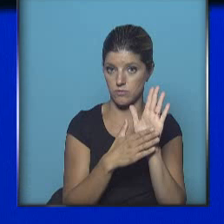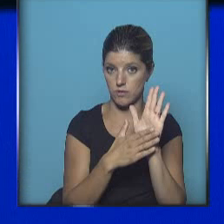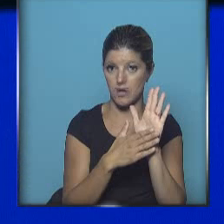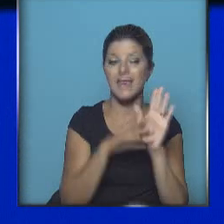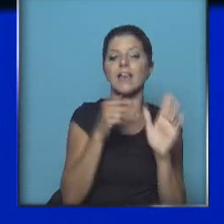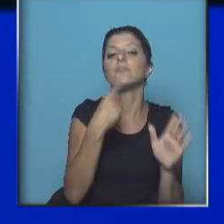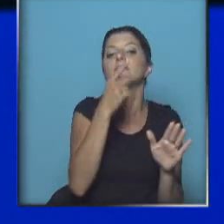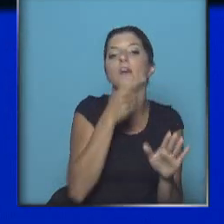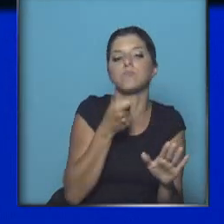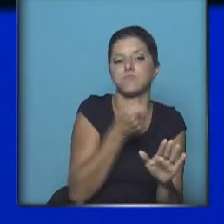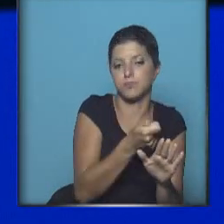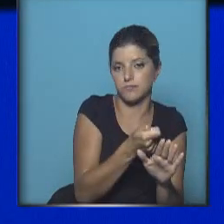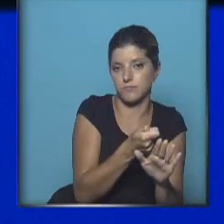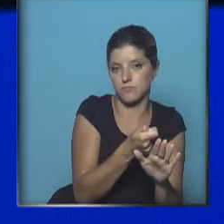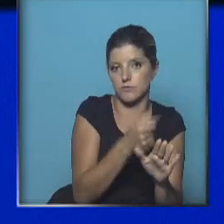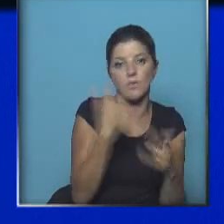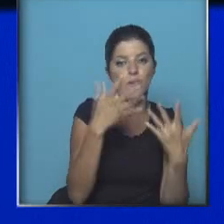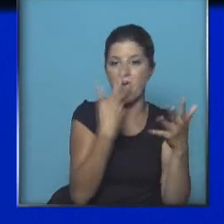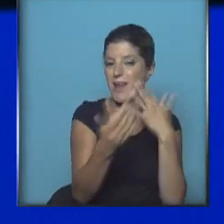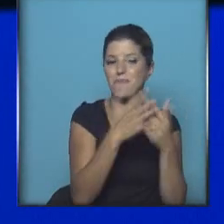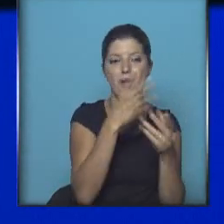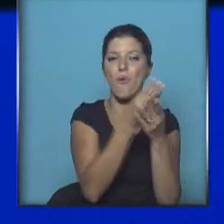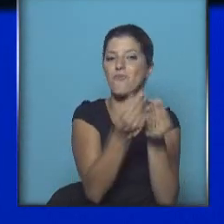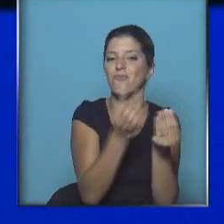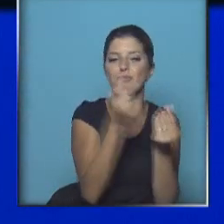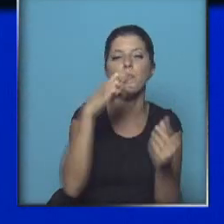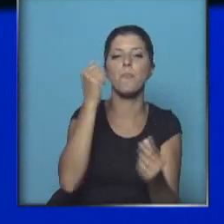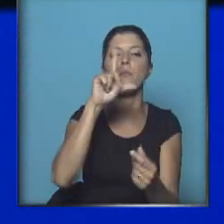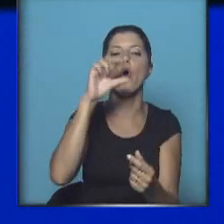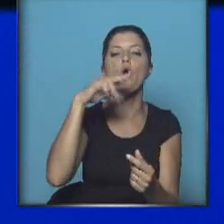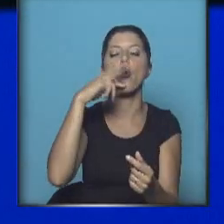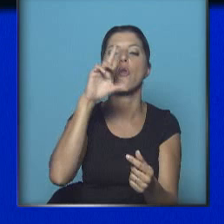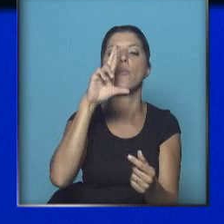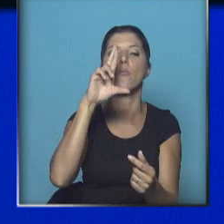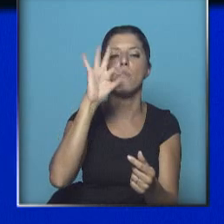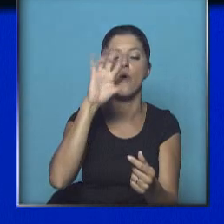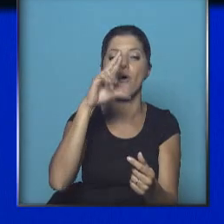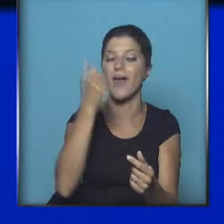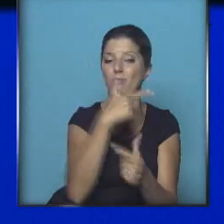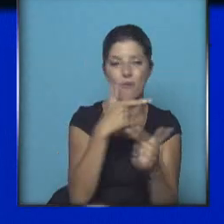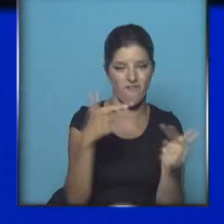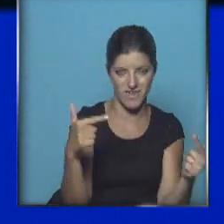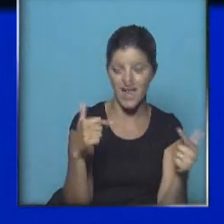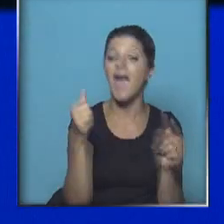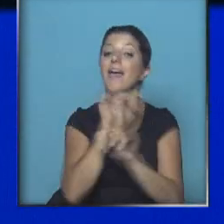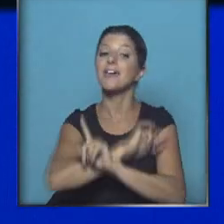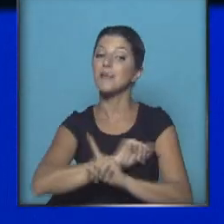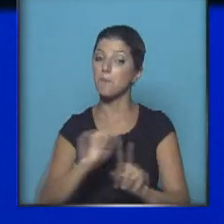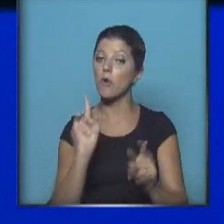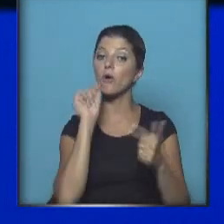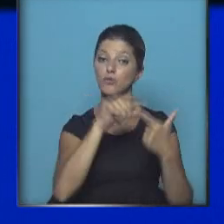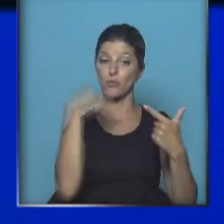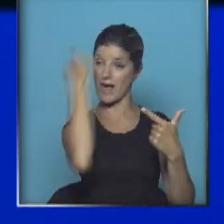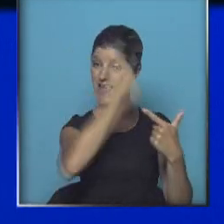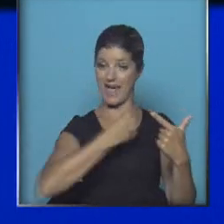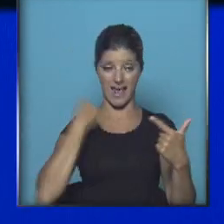presunto suicida no tenía rastros de pólvora en las manos, y que tampoco había en su